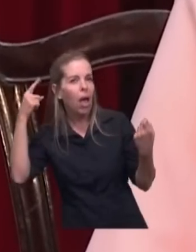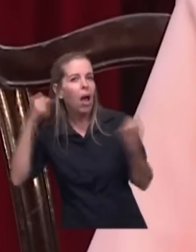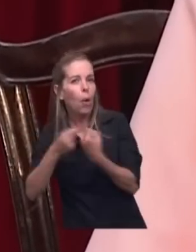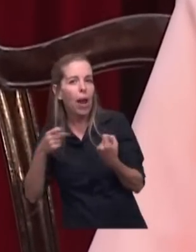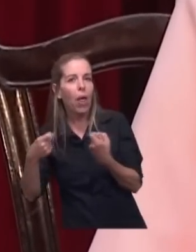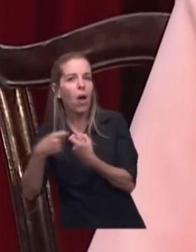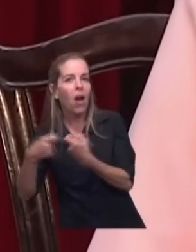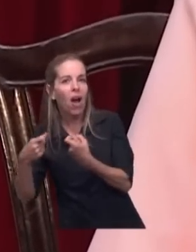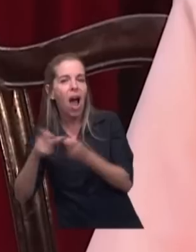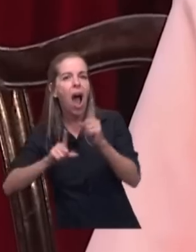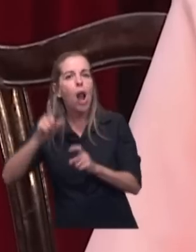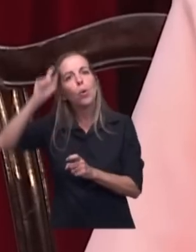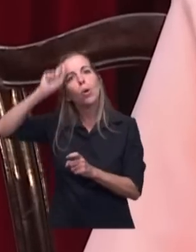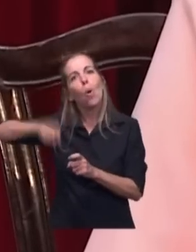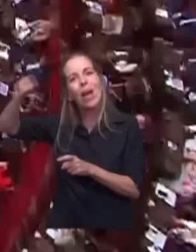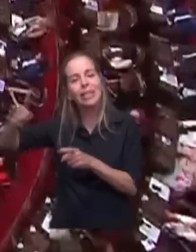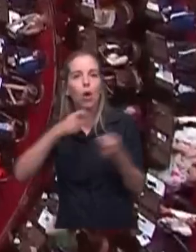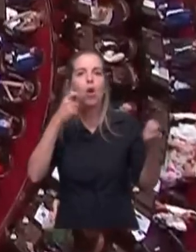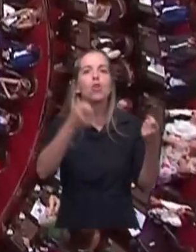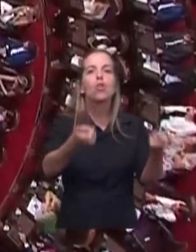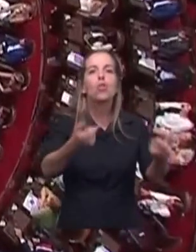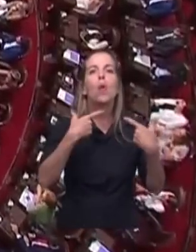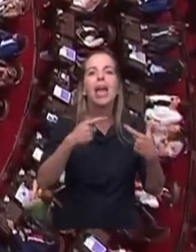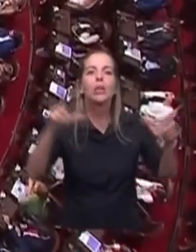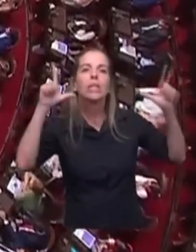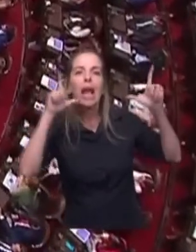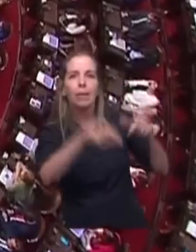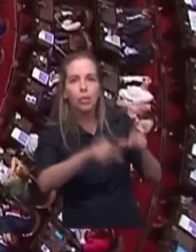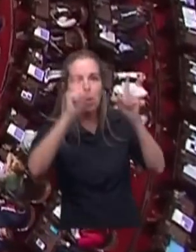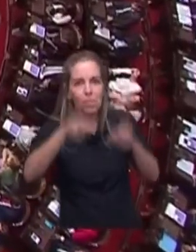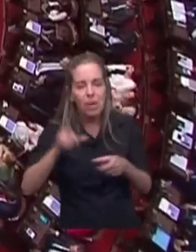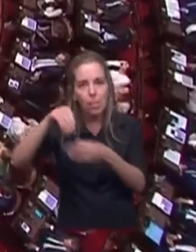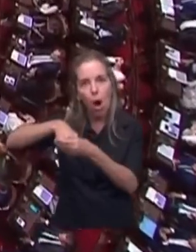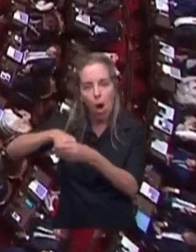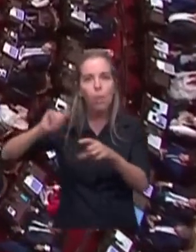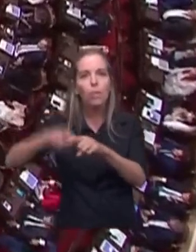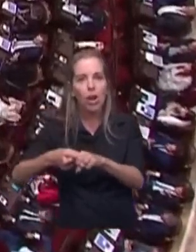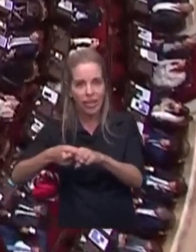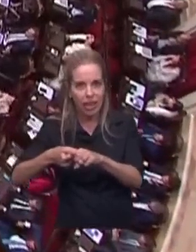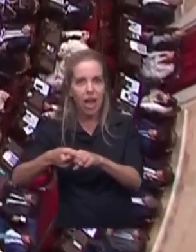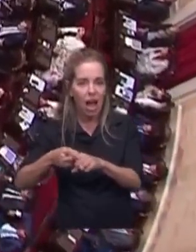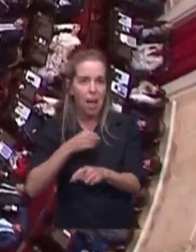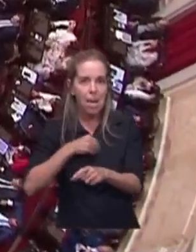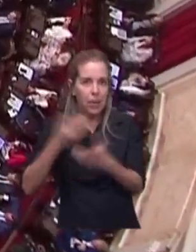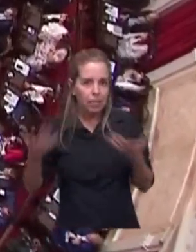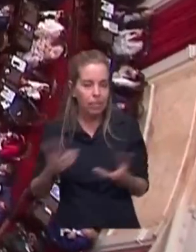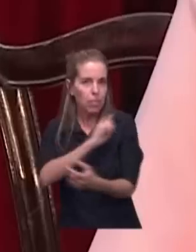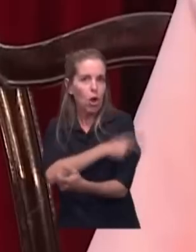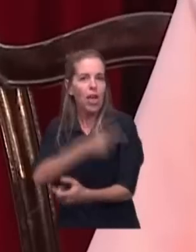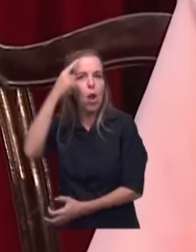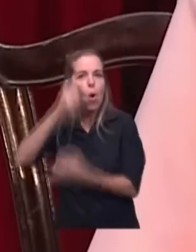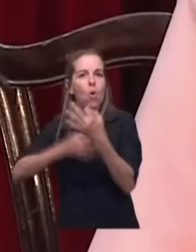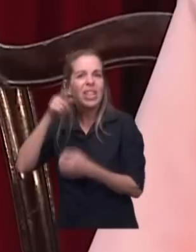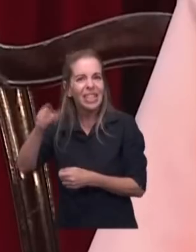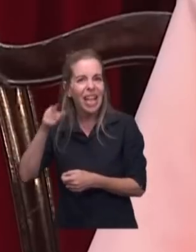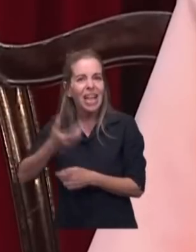algunos magistrados, empresarios de medios de comunicación, ex agentes de inteligencia y políticos. Lamentablemente, el Poder Judicial